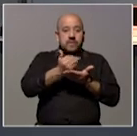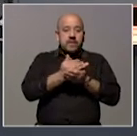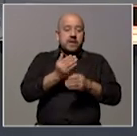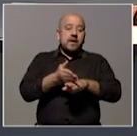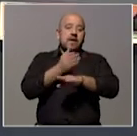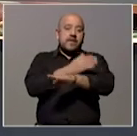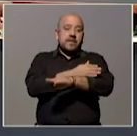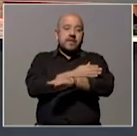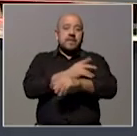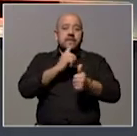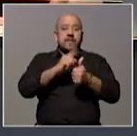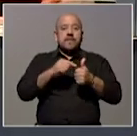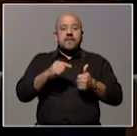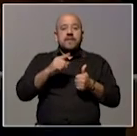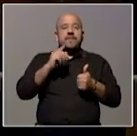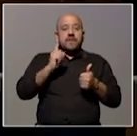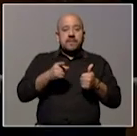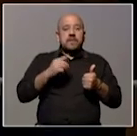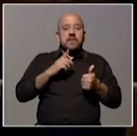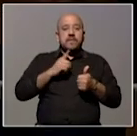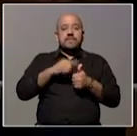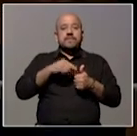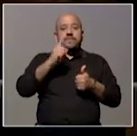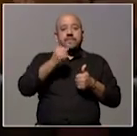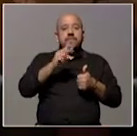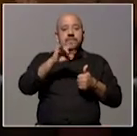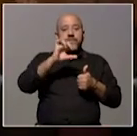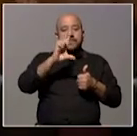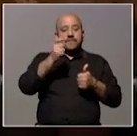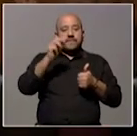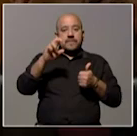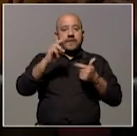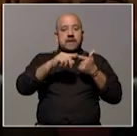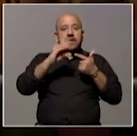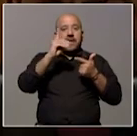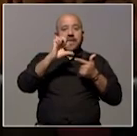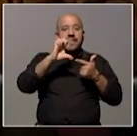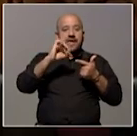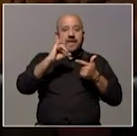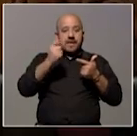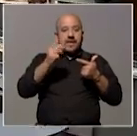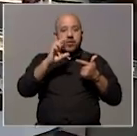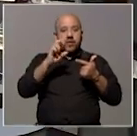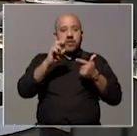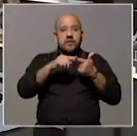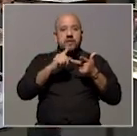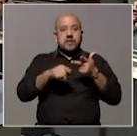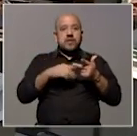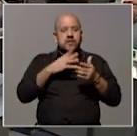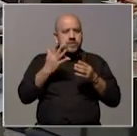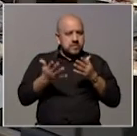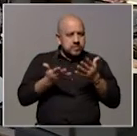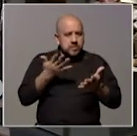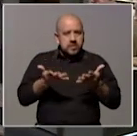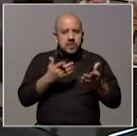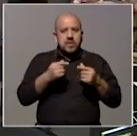consecutivamente las también oficialistas gracias a villar y delia rodríguez el dato llama la atención en un país en